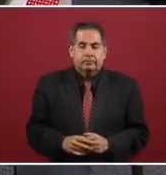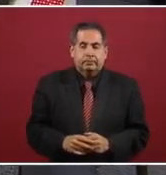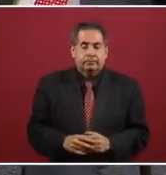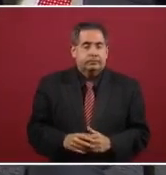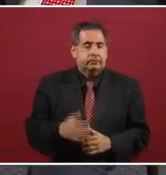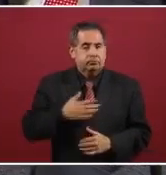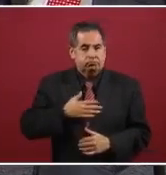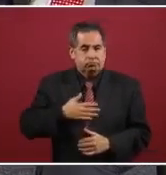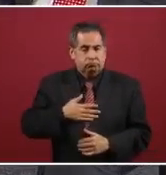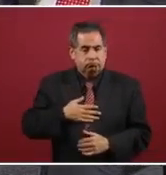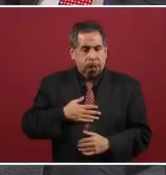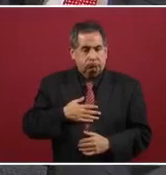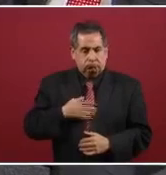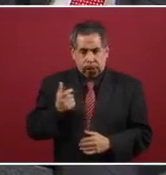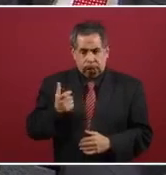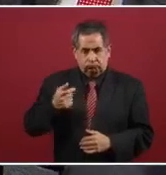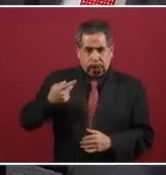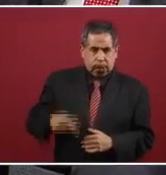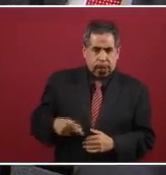nuestro peso,